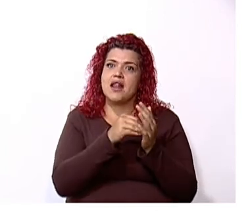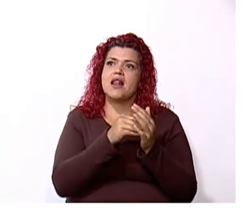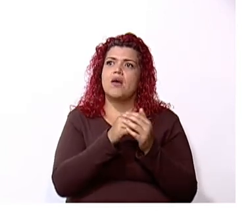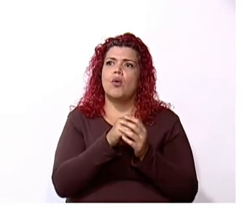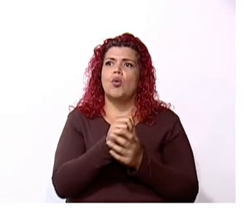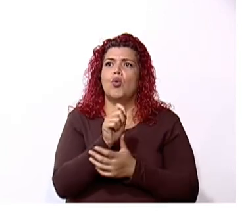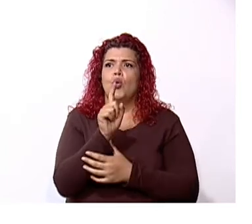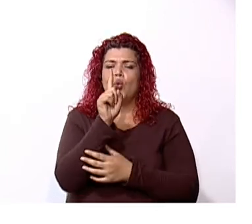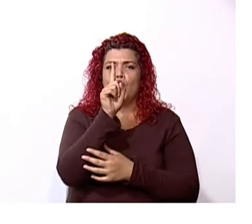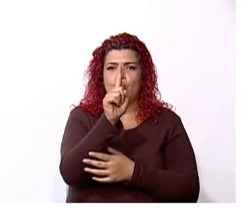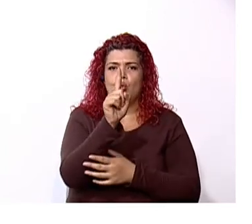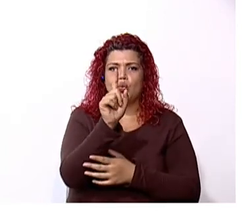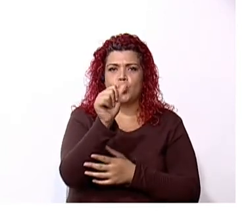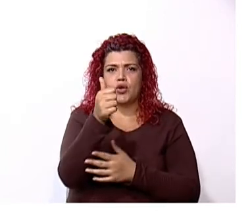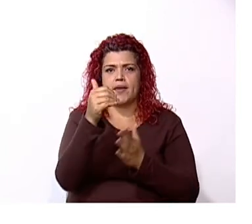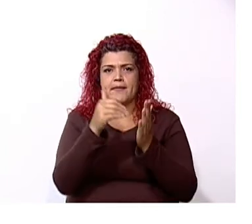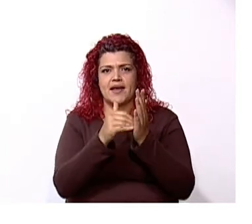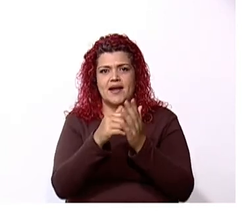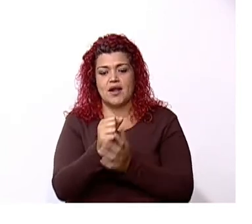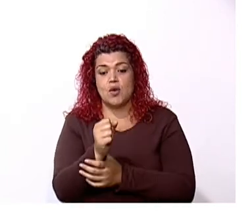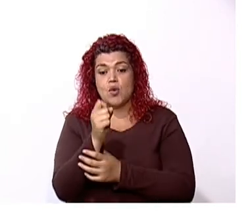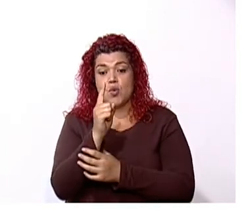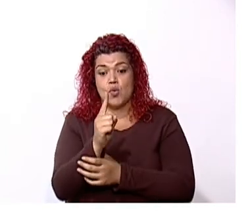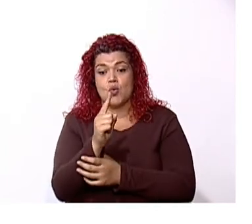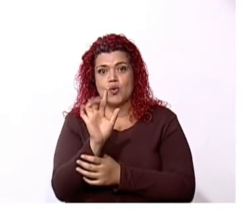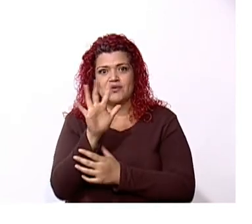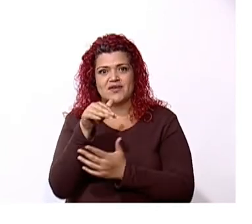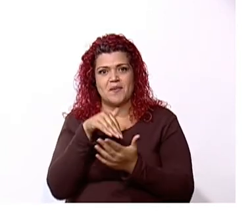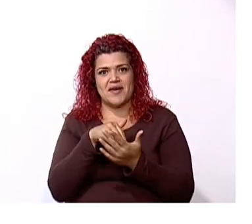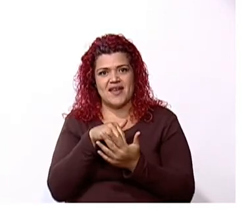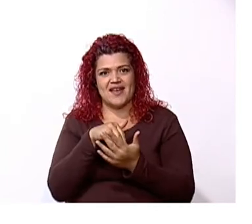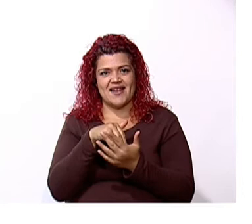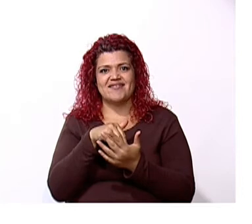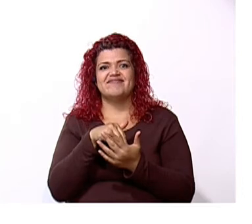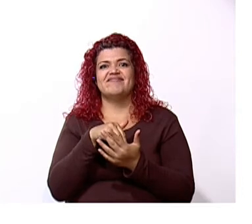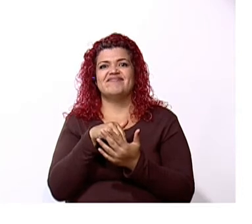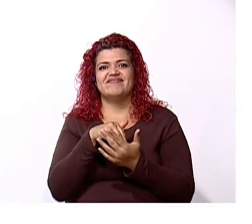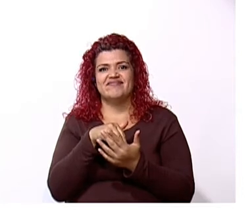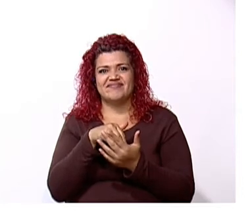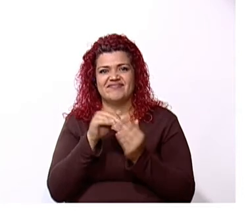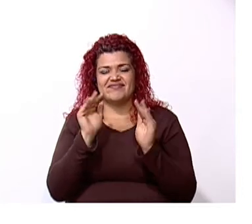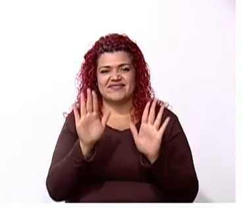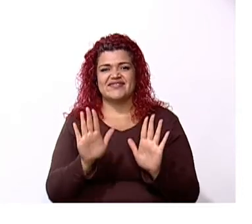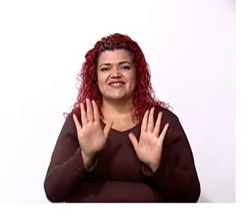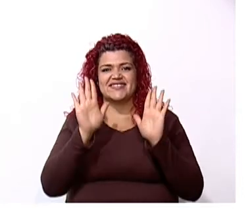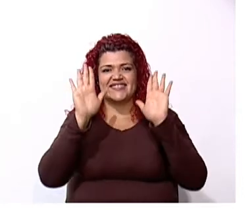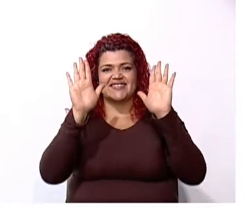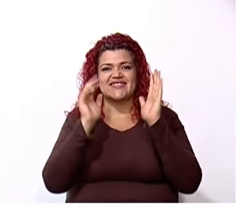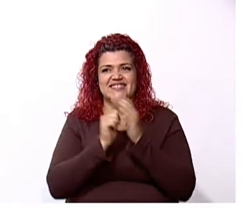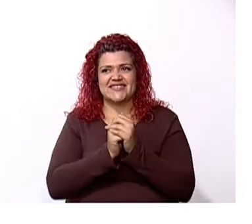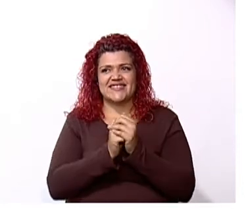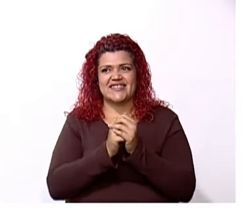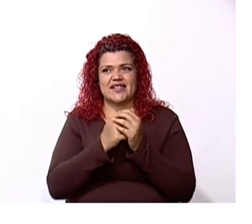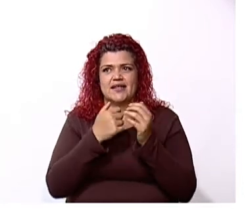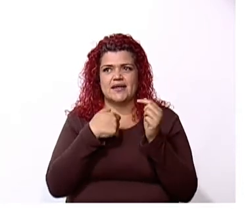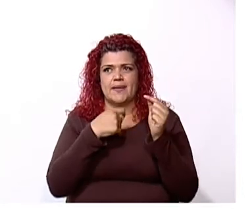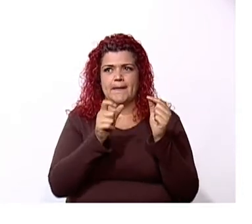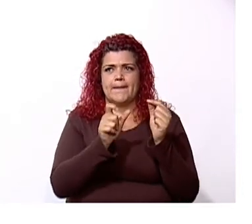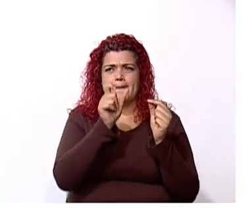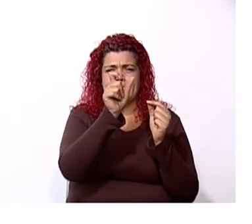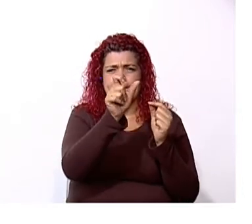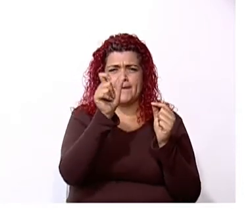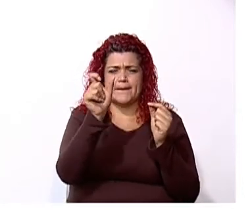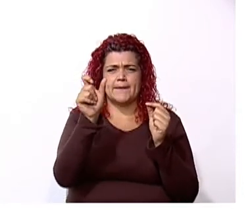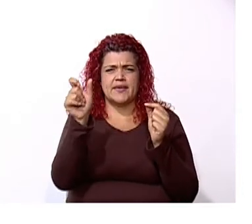de 10.000. Y uno de 5.000. ¡Excelente! Vamos a colocarlo para comprobar